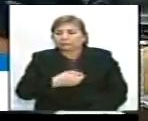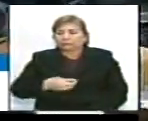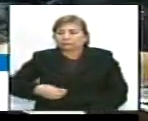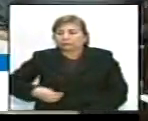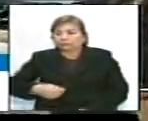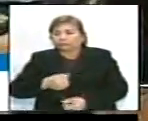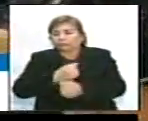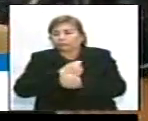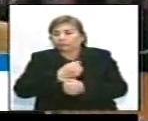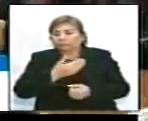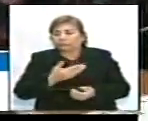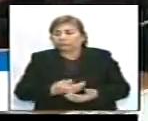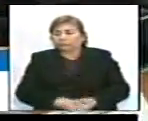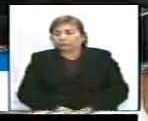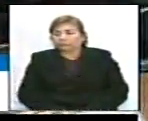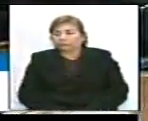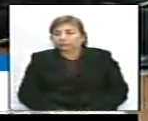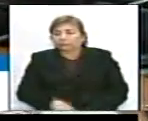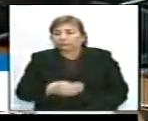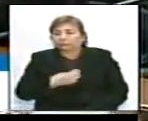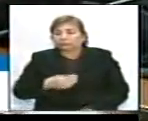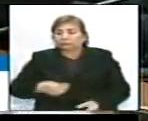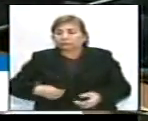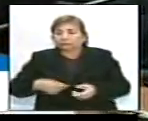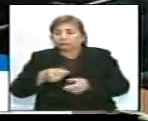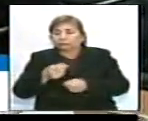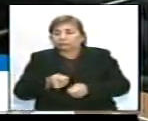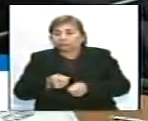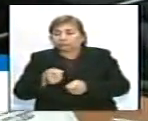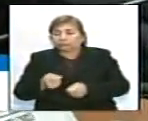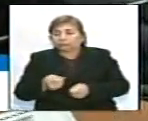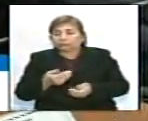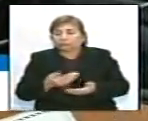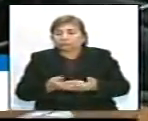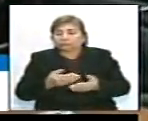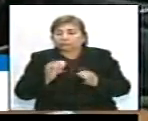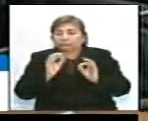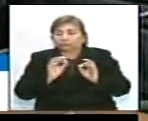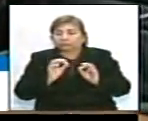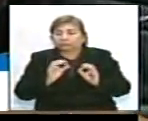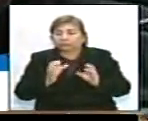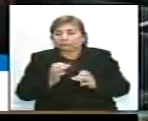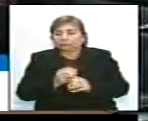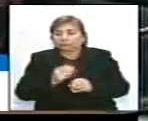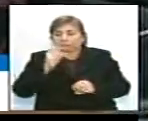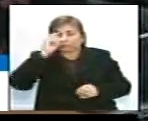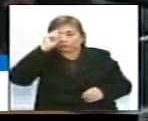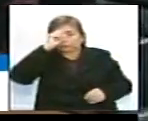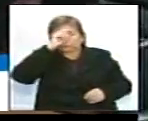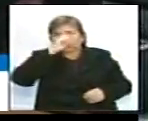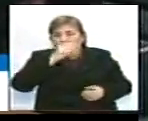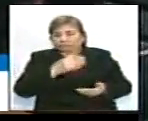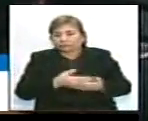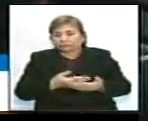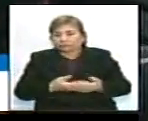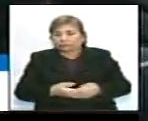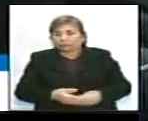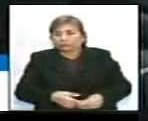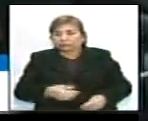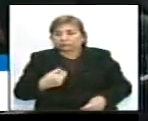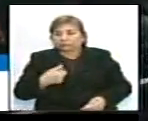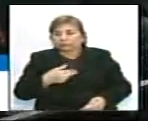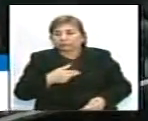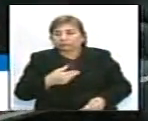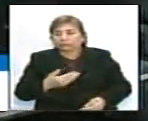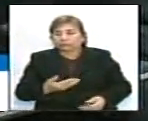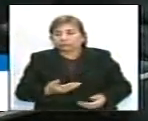ministra del Ministerio de Agricultura. En un contexto tan difícil que nos está tocando vivir a nosotros, a